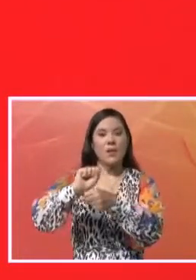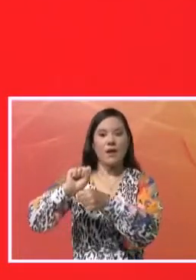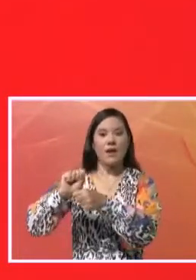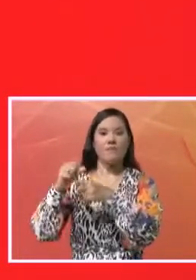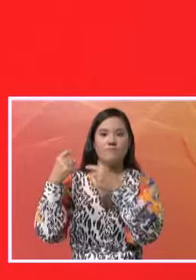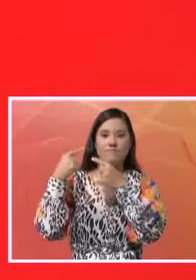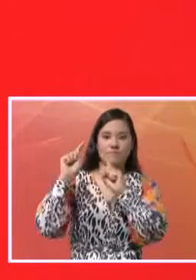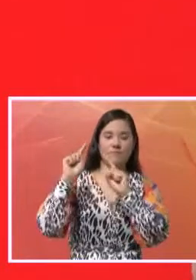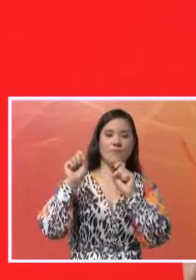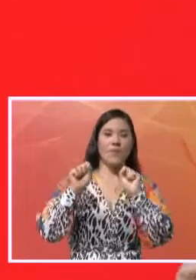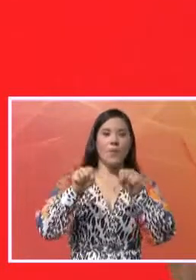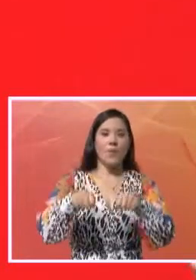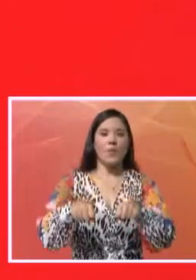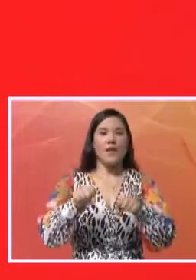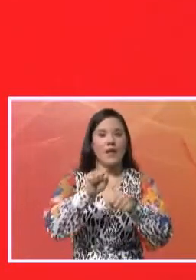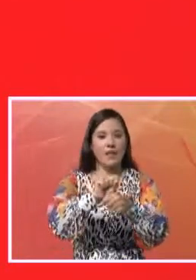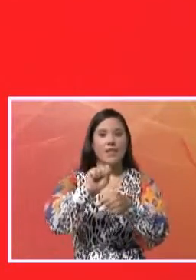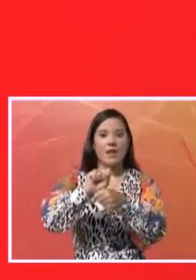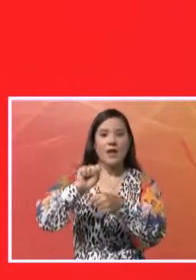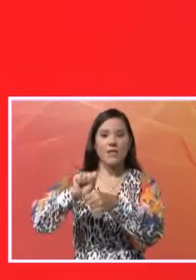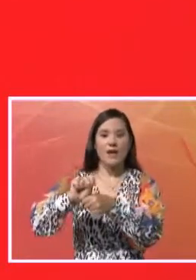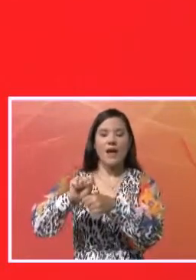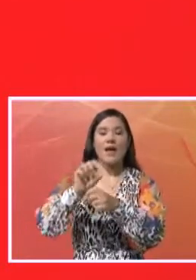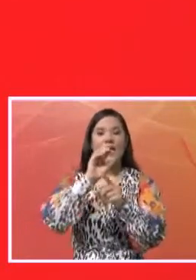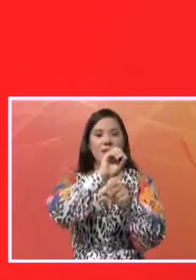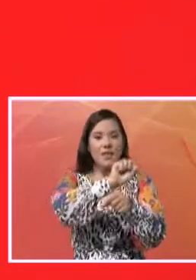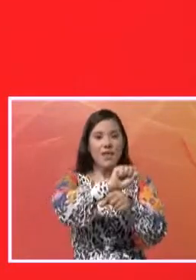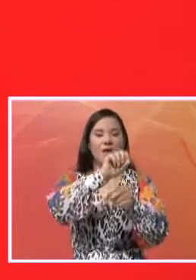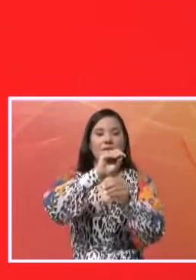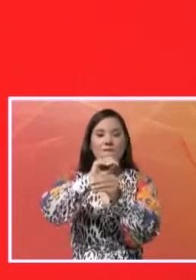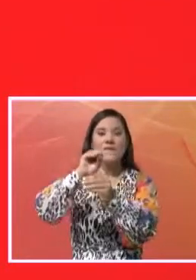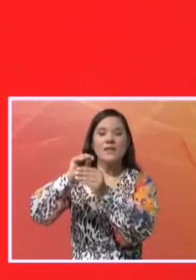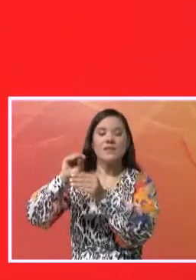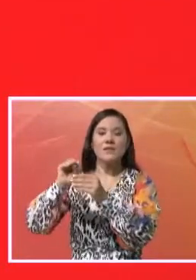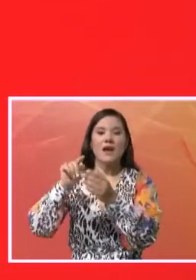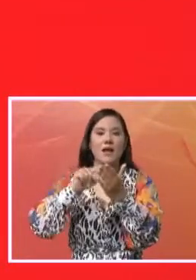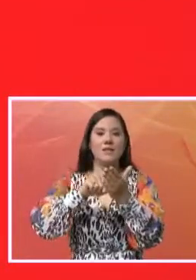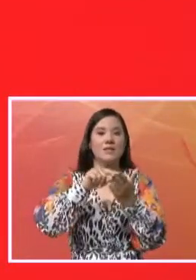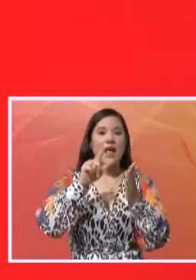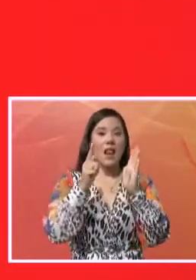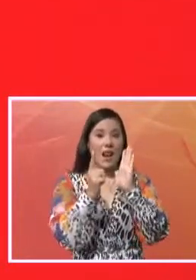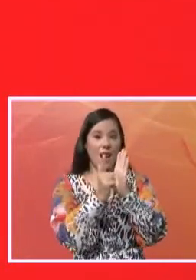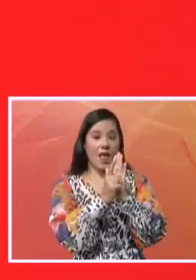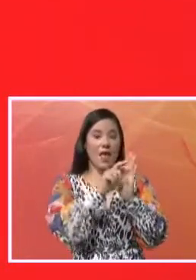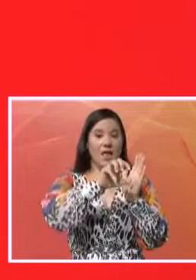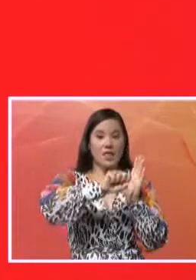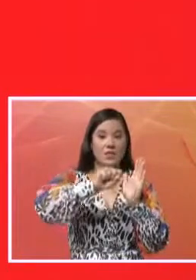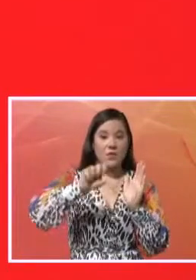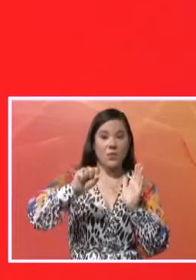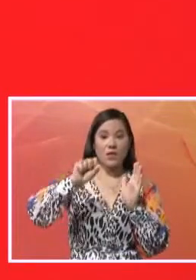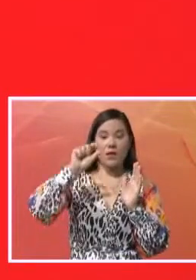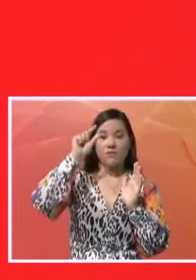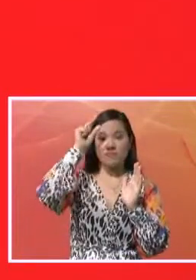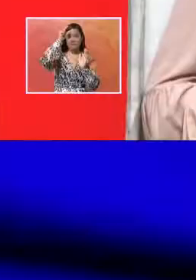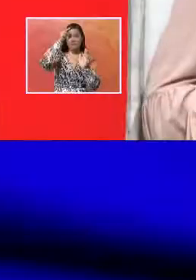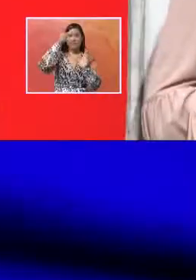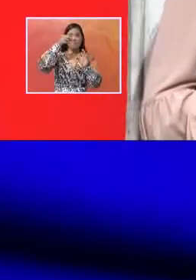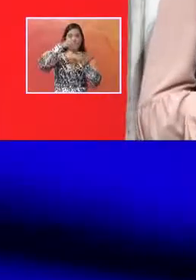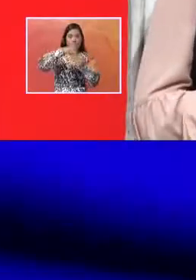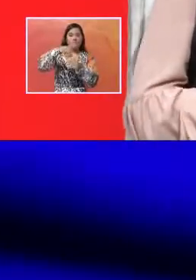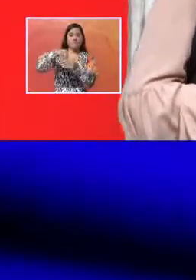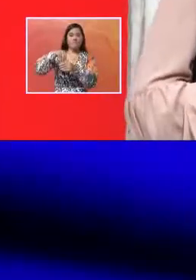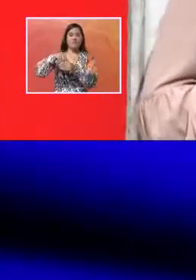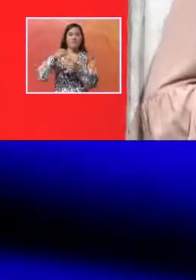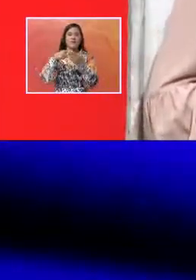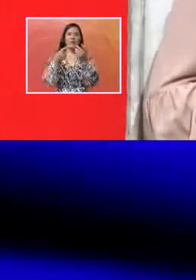poder y trabajar y viabilizar lo que sería esta ley de seguridad social de manera integral porque qué